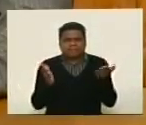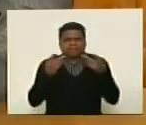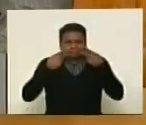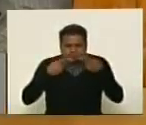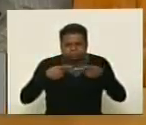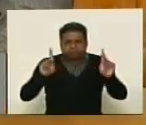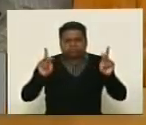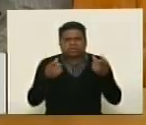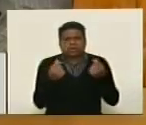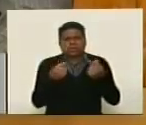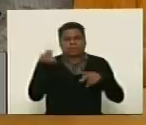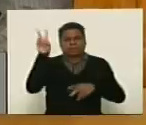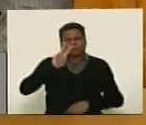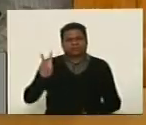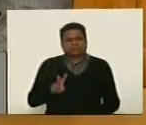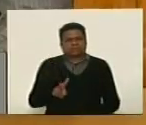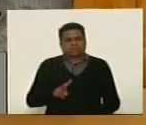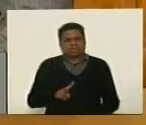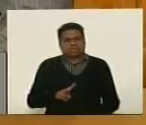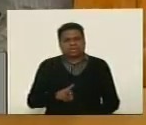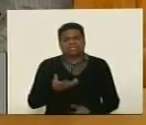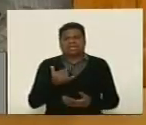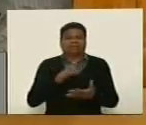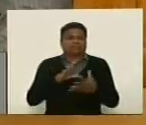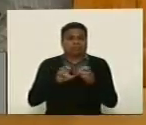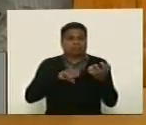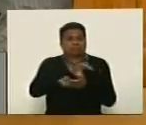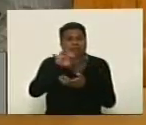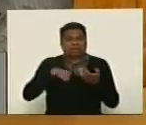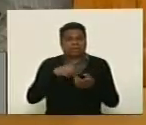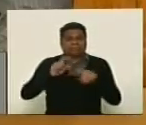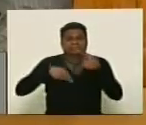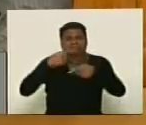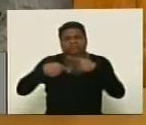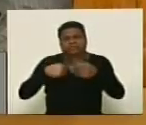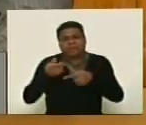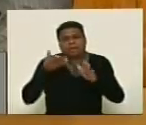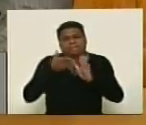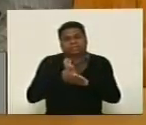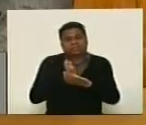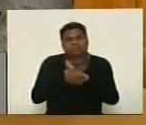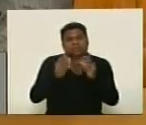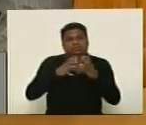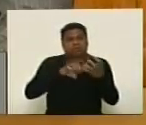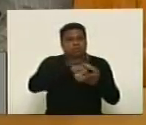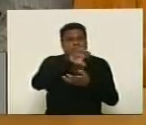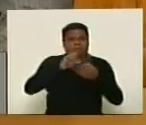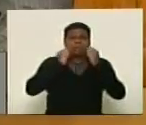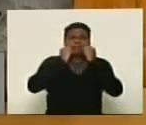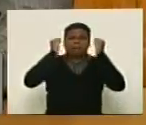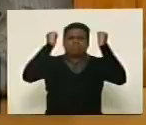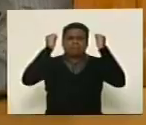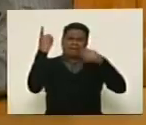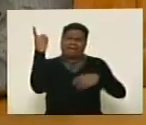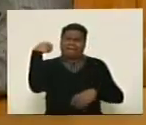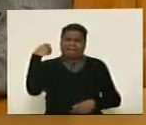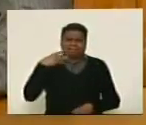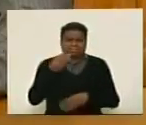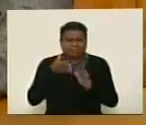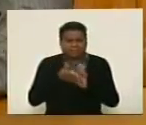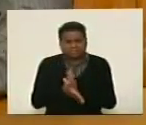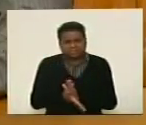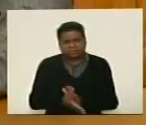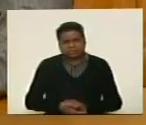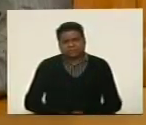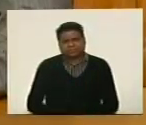de la economía nacional severamente afectada como consecuencia de los dispositivos de guerra implementados desde los sectores más